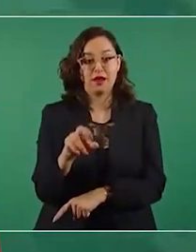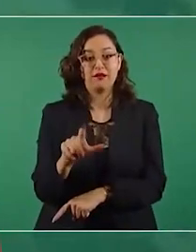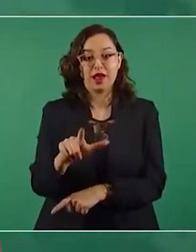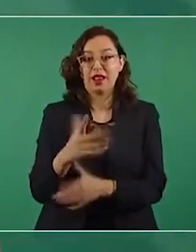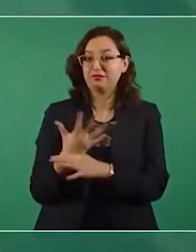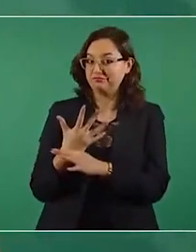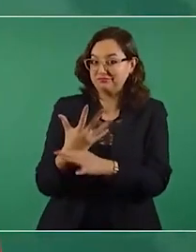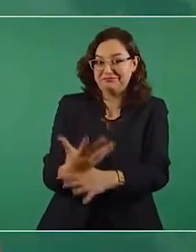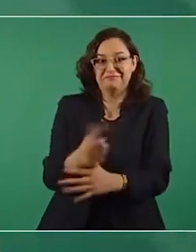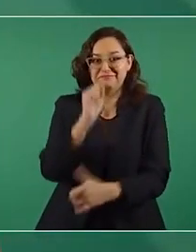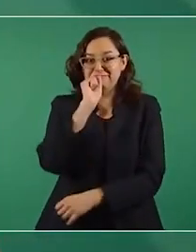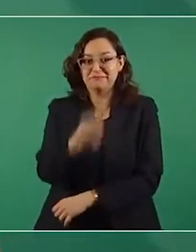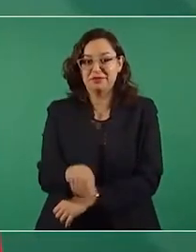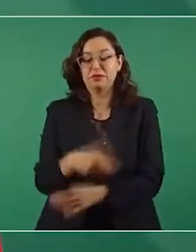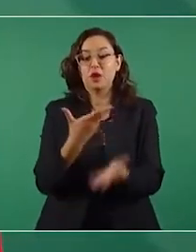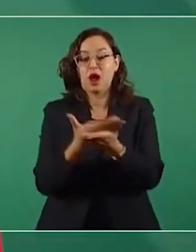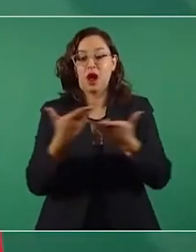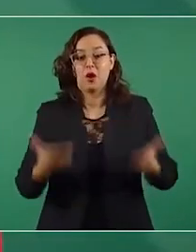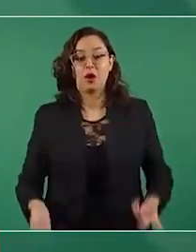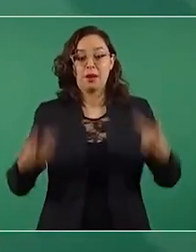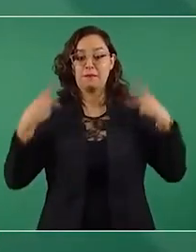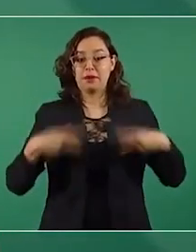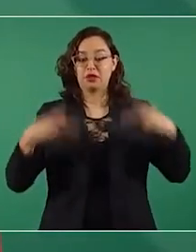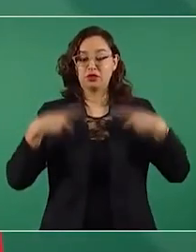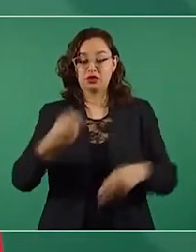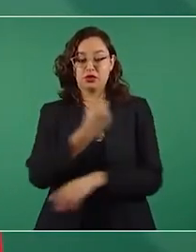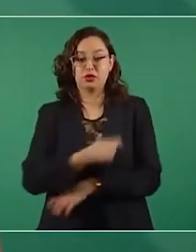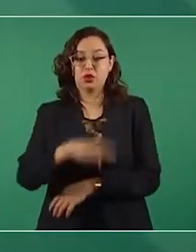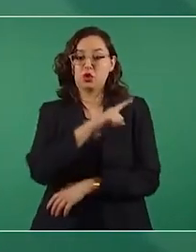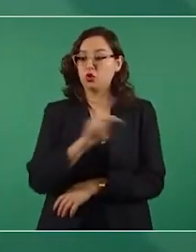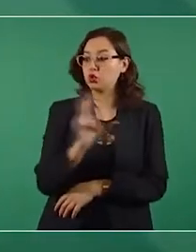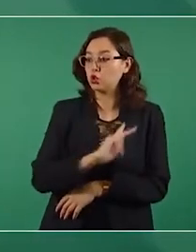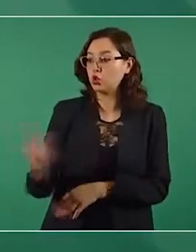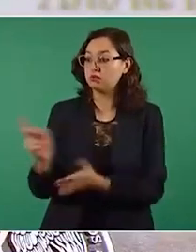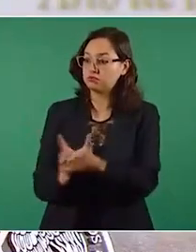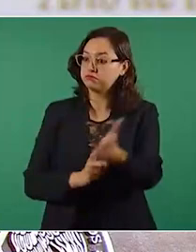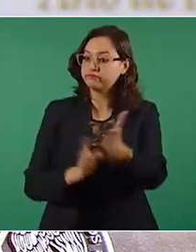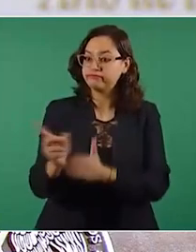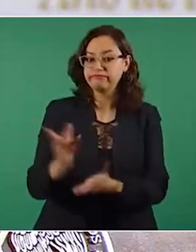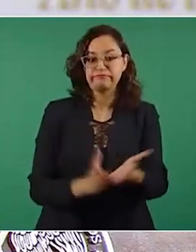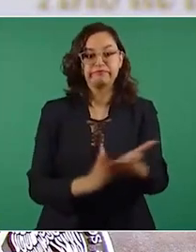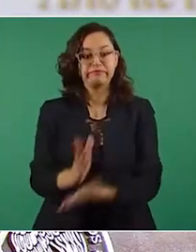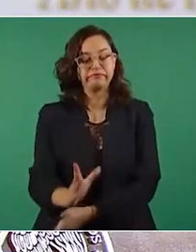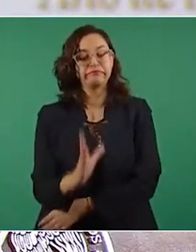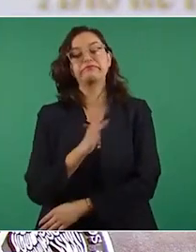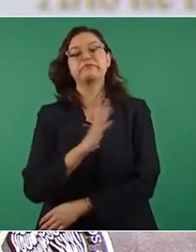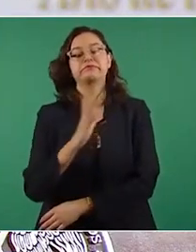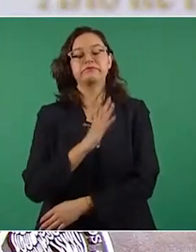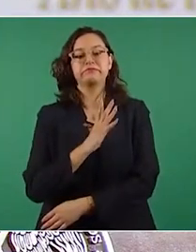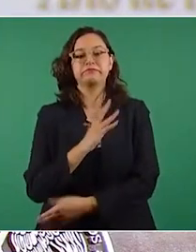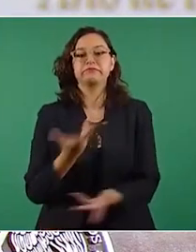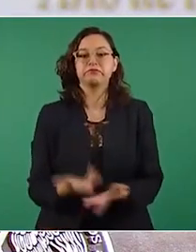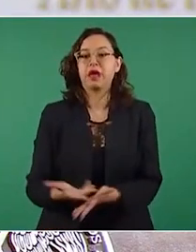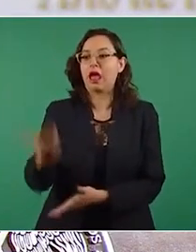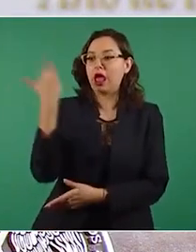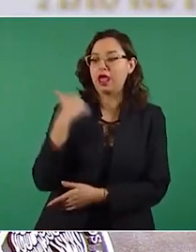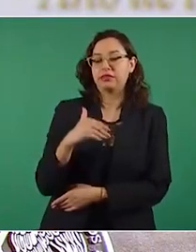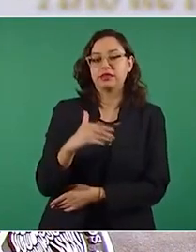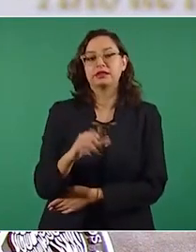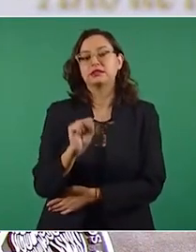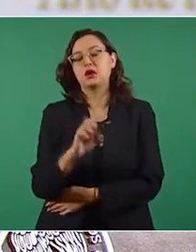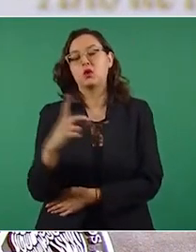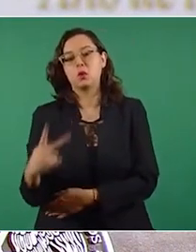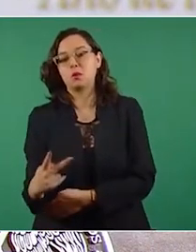el derecho a la salud es universal y cualquier mexicano tiene derecho a ello. Antes existía el Seguro